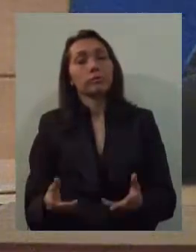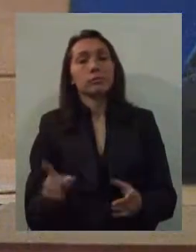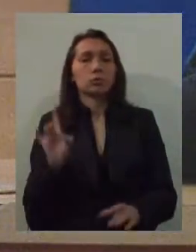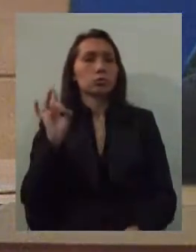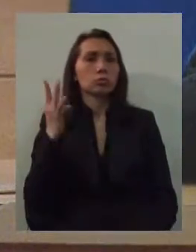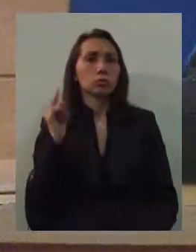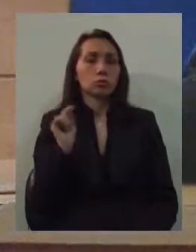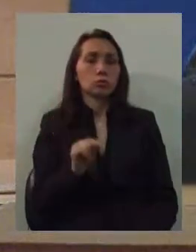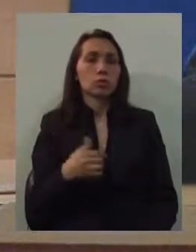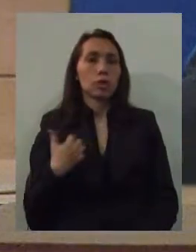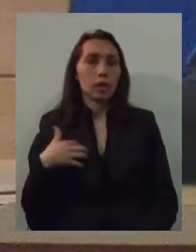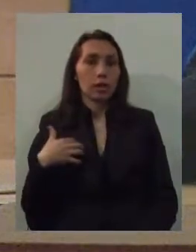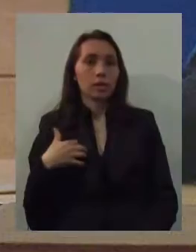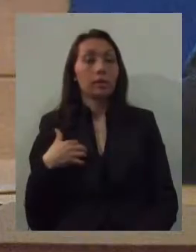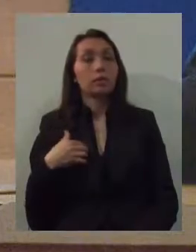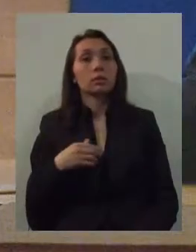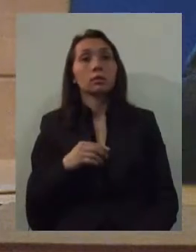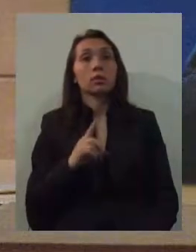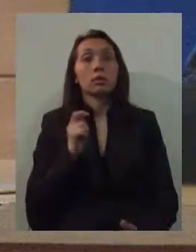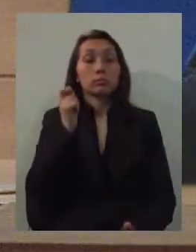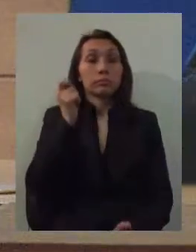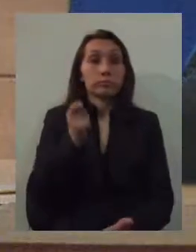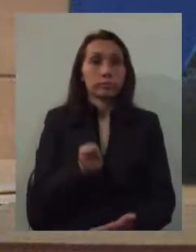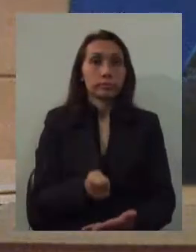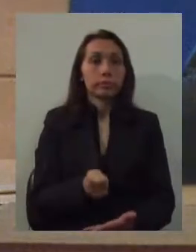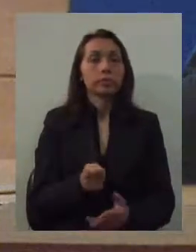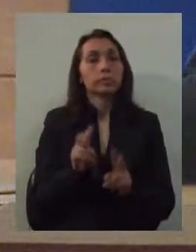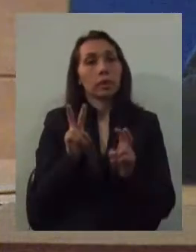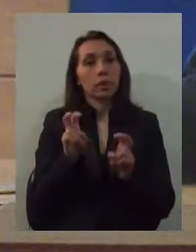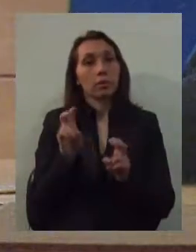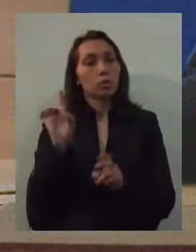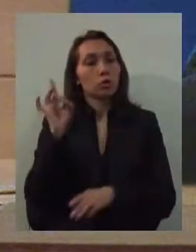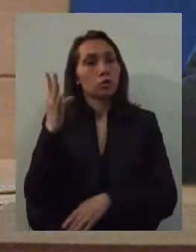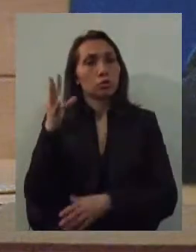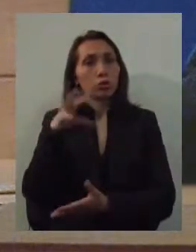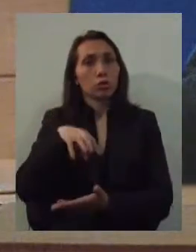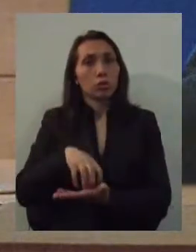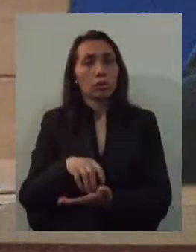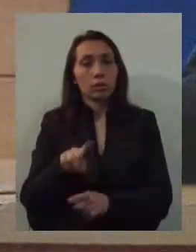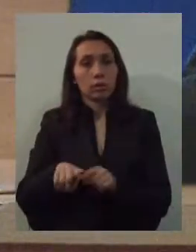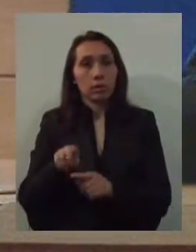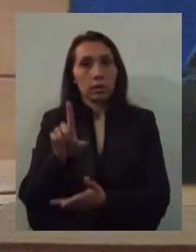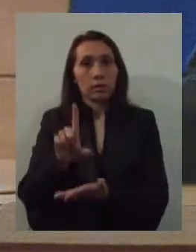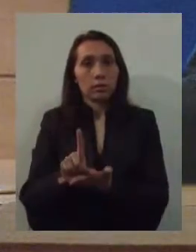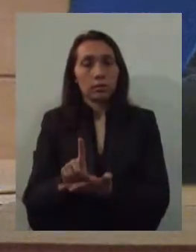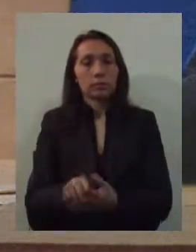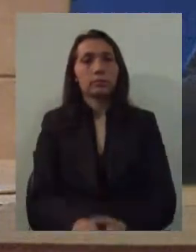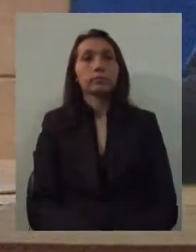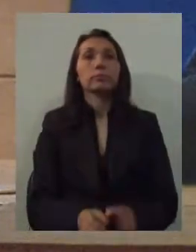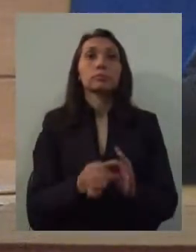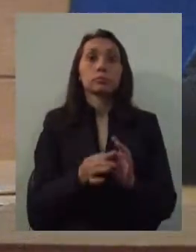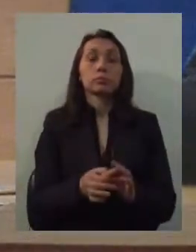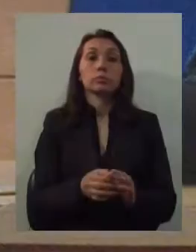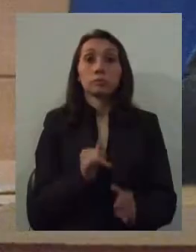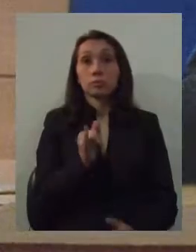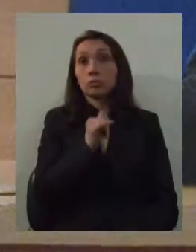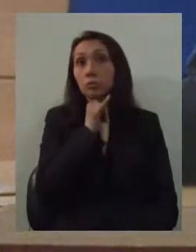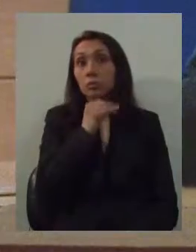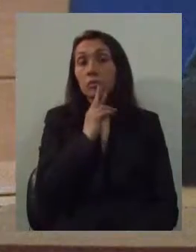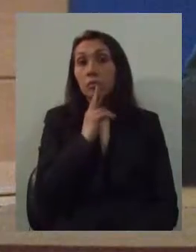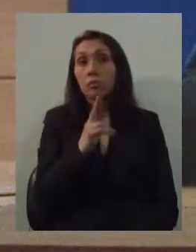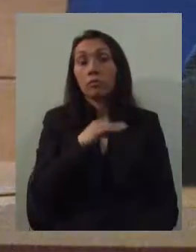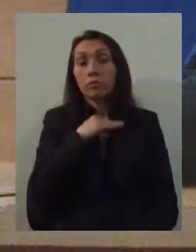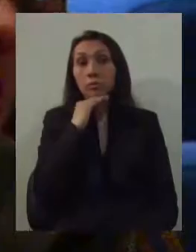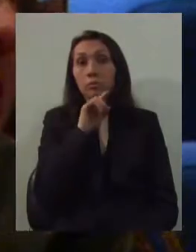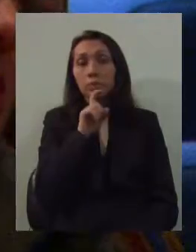Exclusivamente argentina, y la sentencia va a tener carácter exclusivamente territorial. Gracias. No sé si está satisfecha la